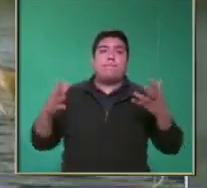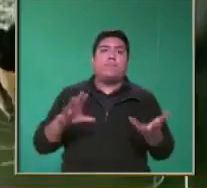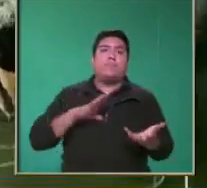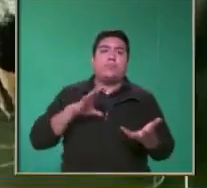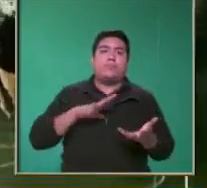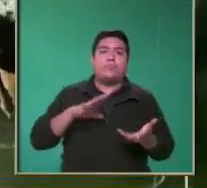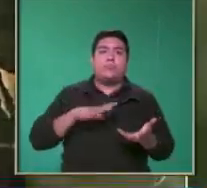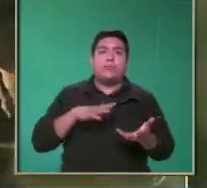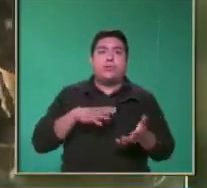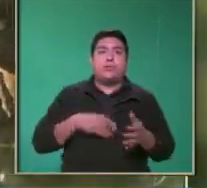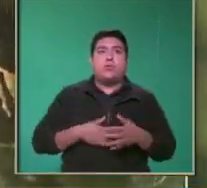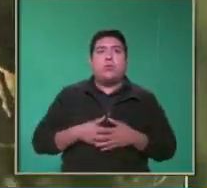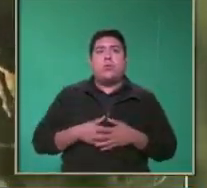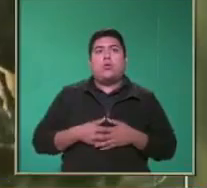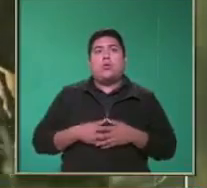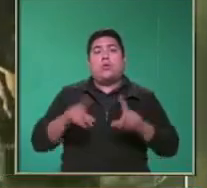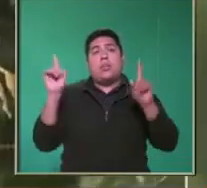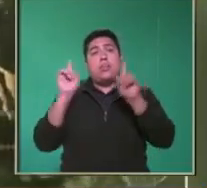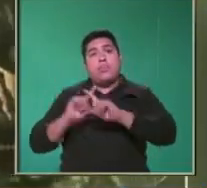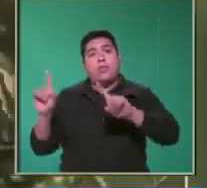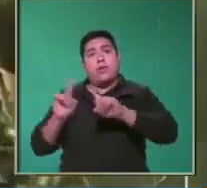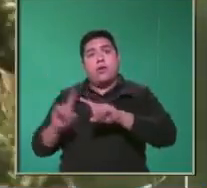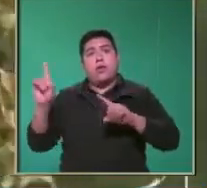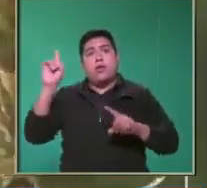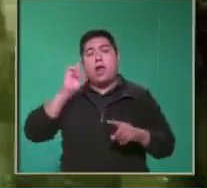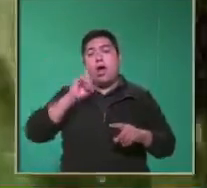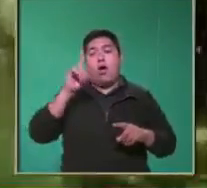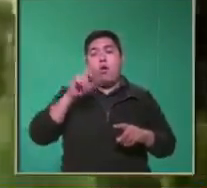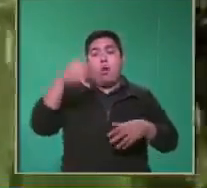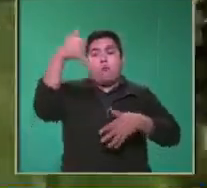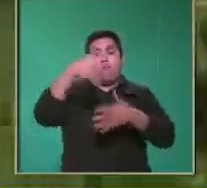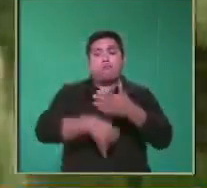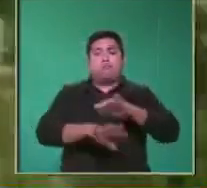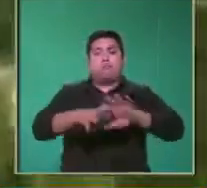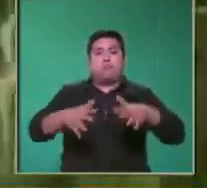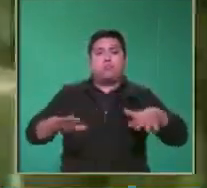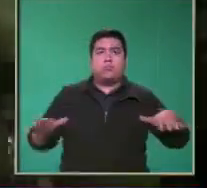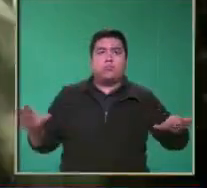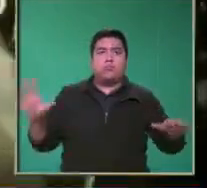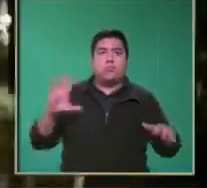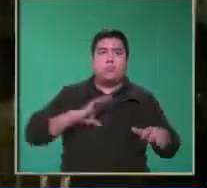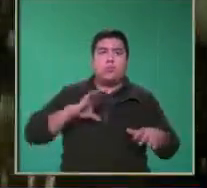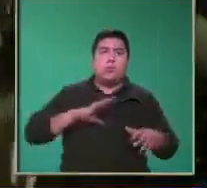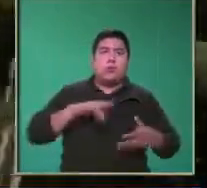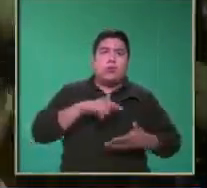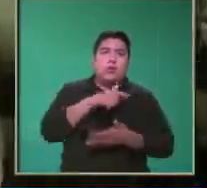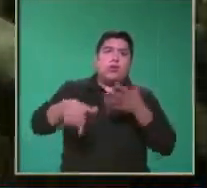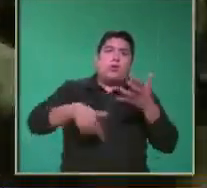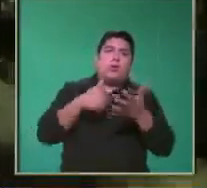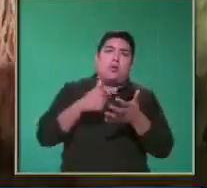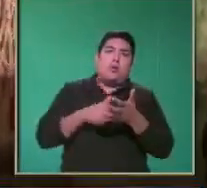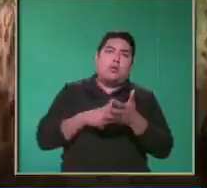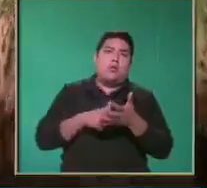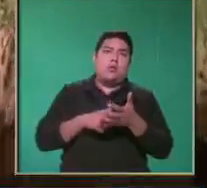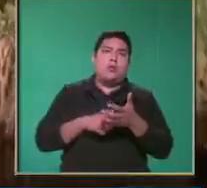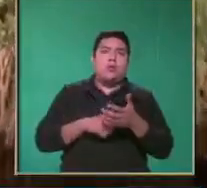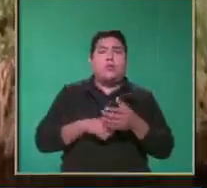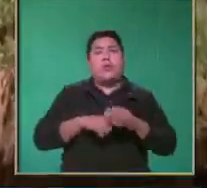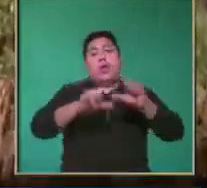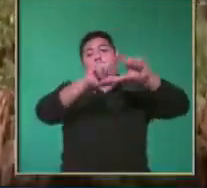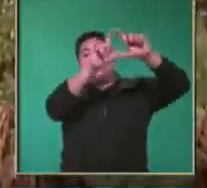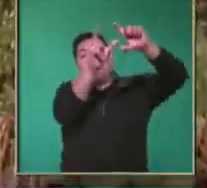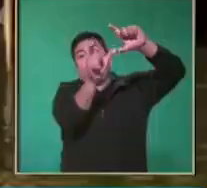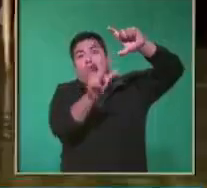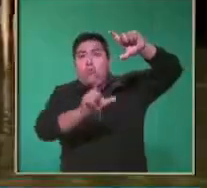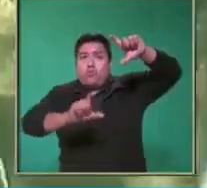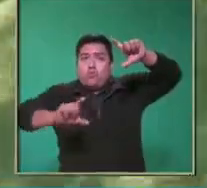zonas de humedales y los cuerpos de agua interiores. Se localiza principalmente en el relieve de las llanuras costeras en la zona